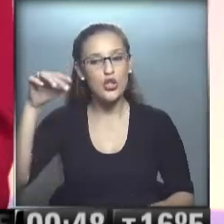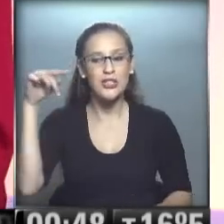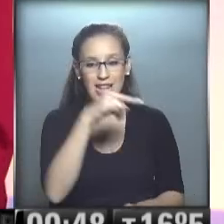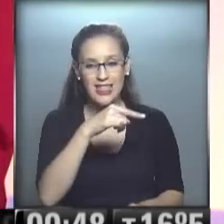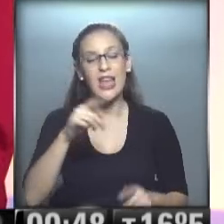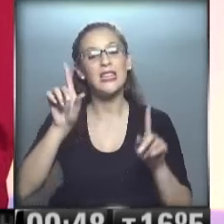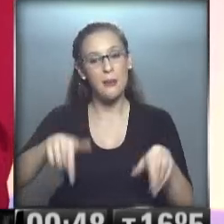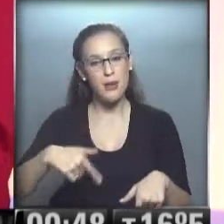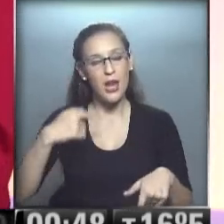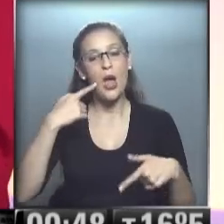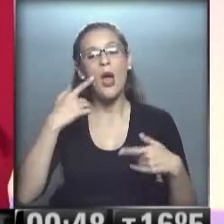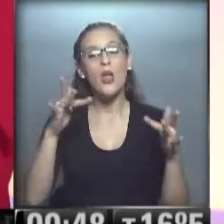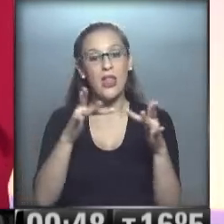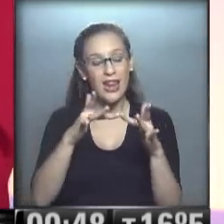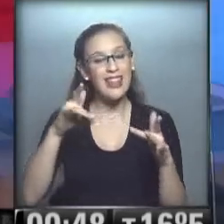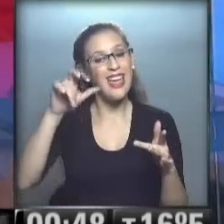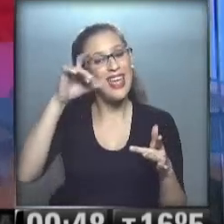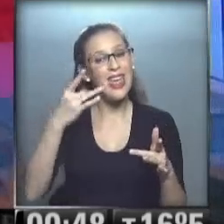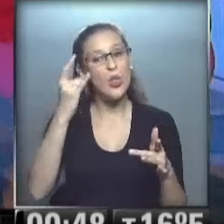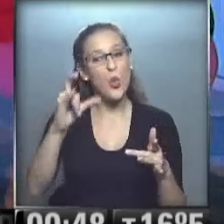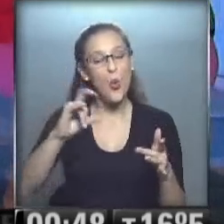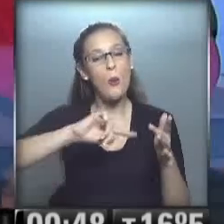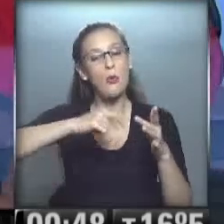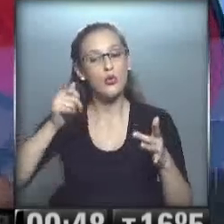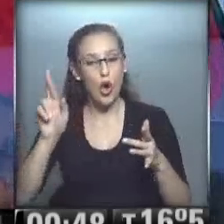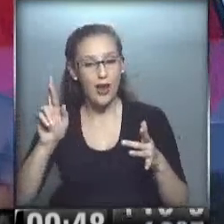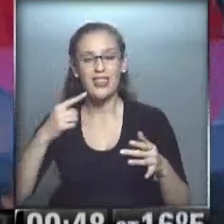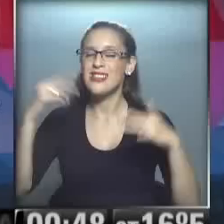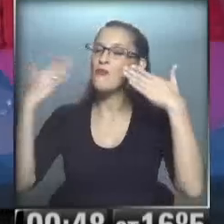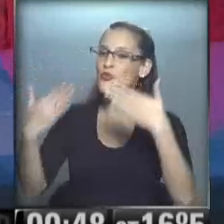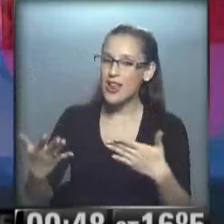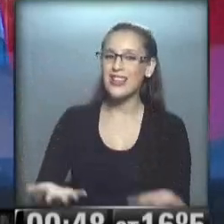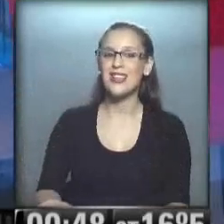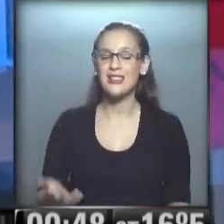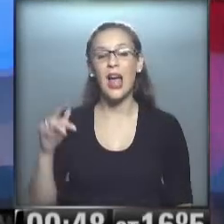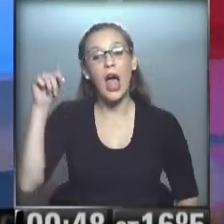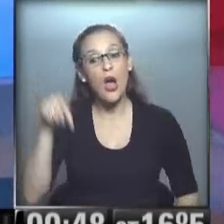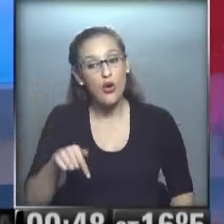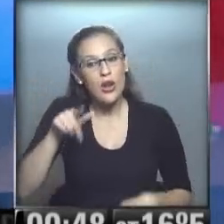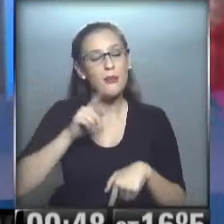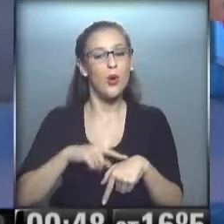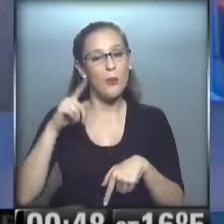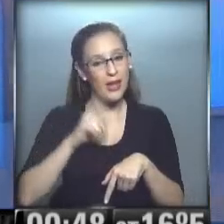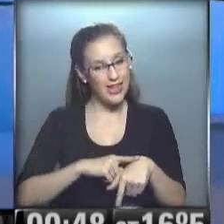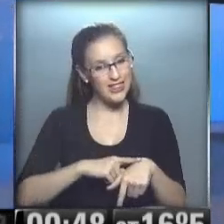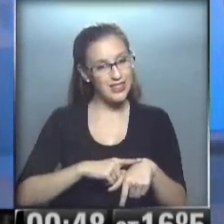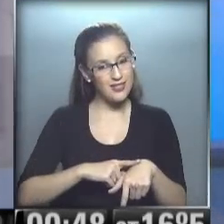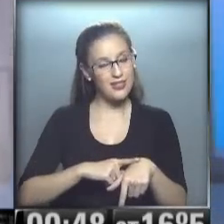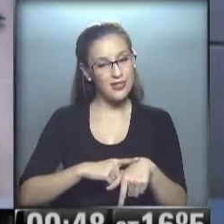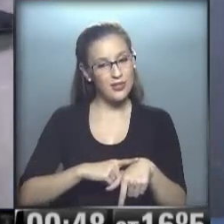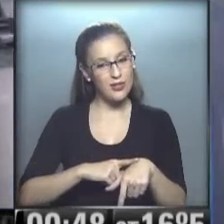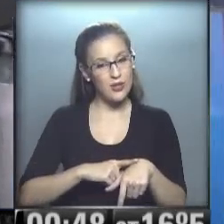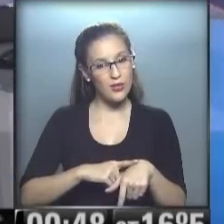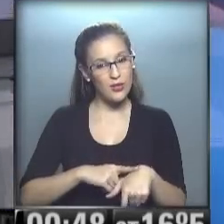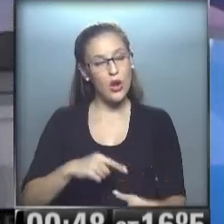invitamos a visitar el portal educ.ar. Muchísimas gracias, Esteban. Es el momento, ahora sí, de nuestro